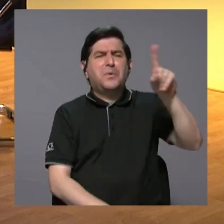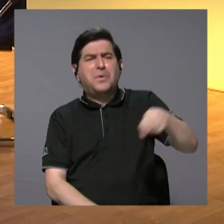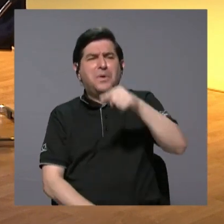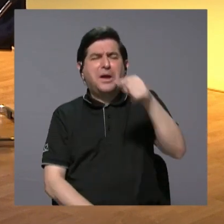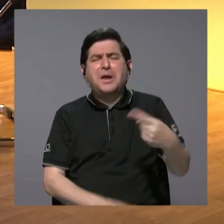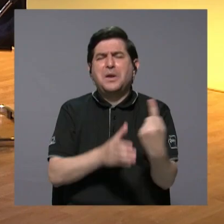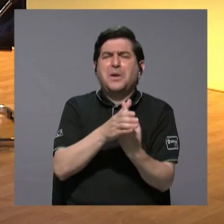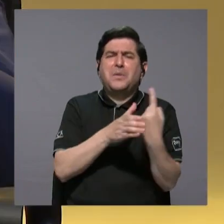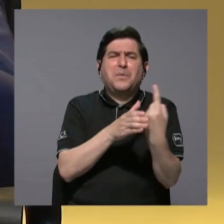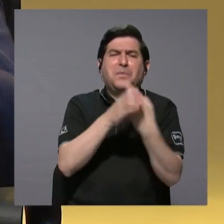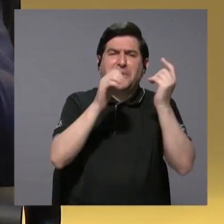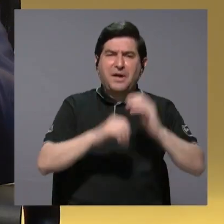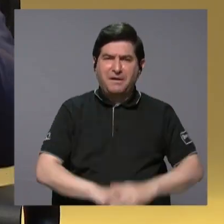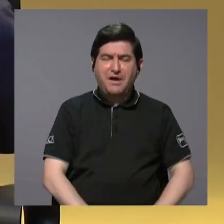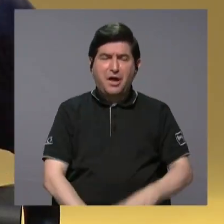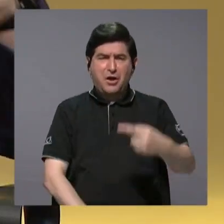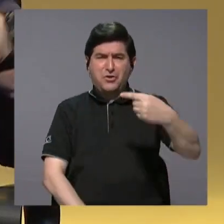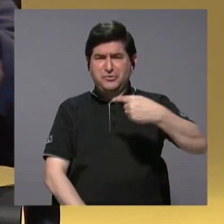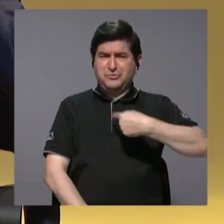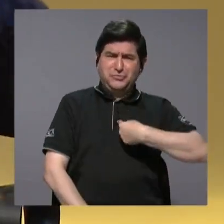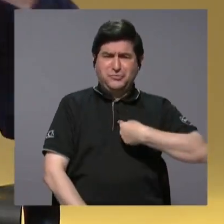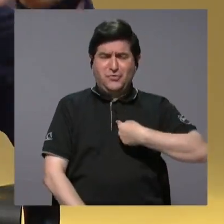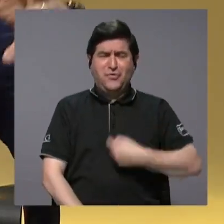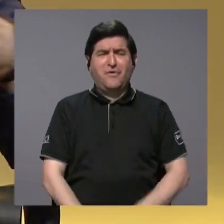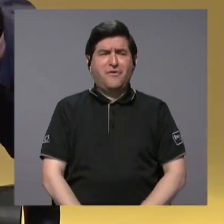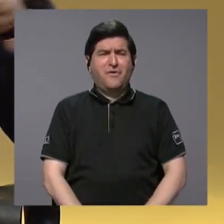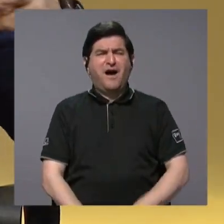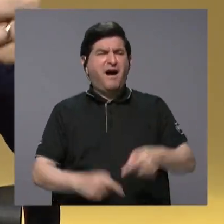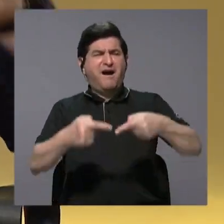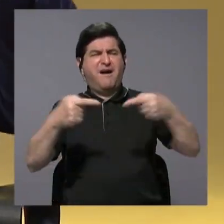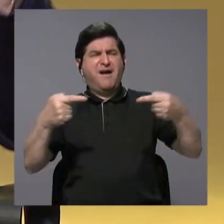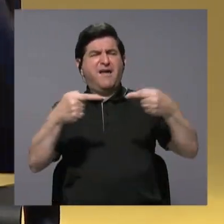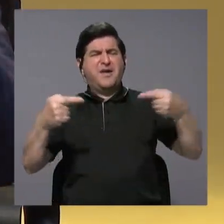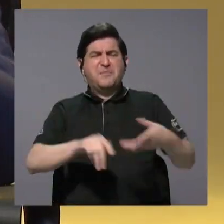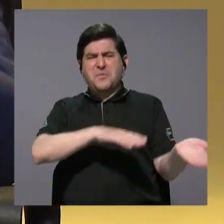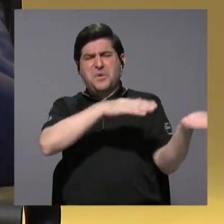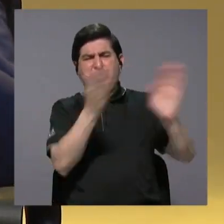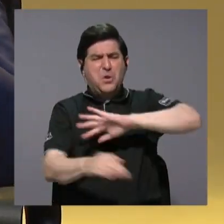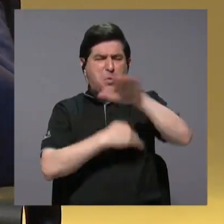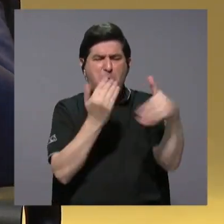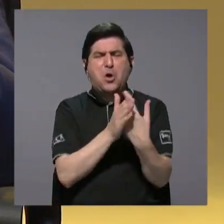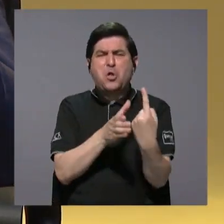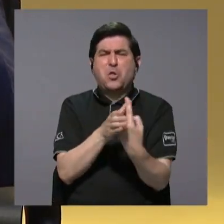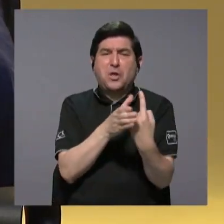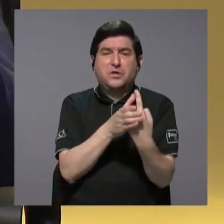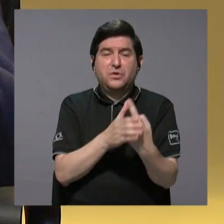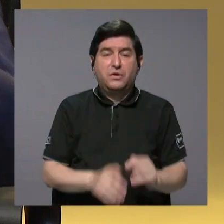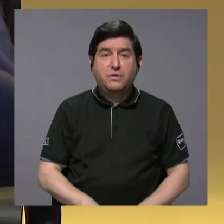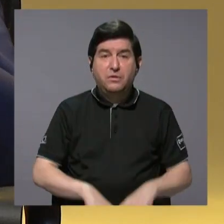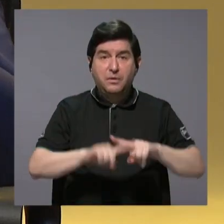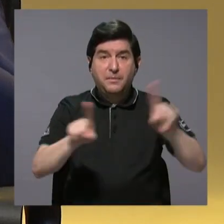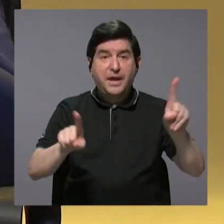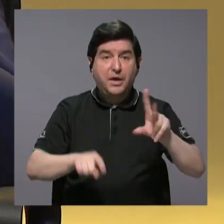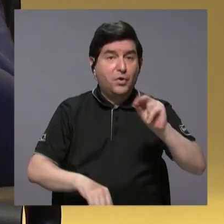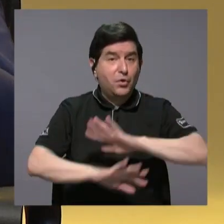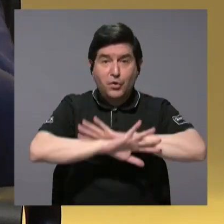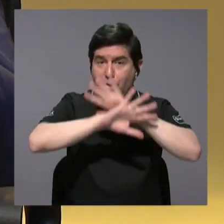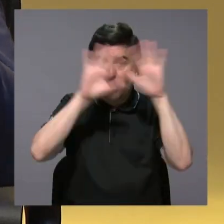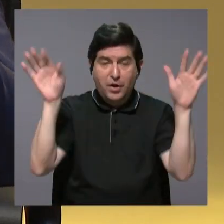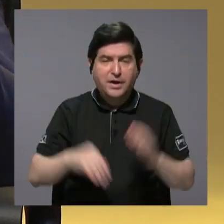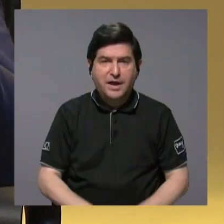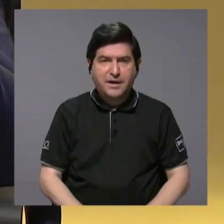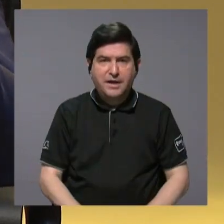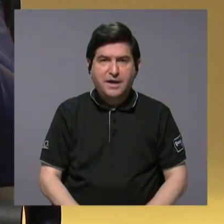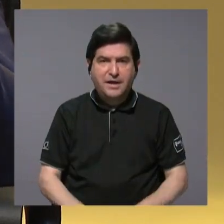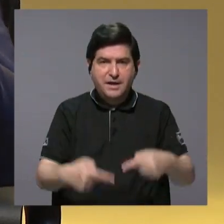de los monopolios. Yo estoy, soy enemigo a muerte de todos los monopolios. Lo que no aclaran es que son